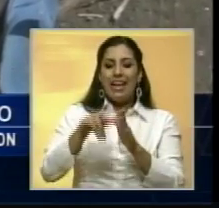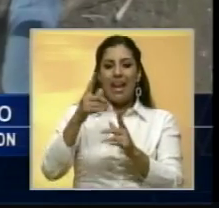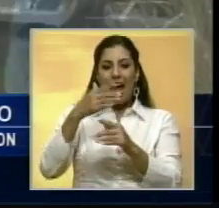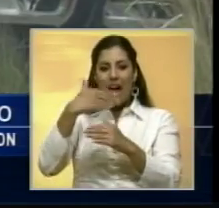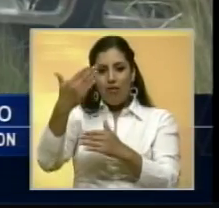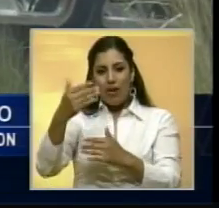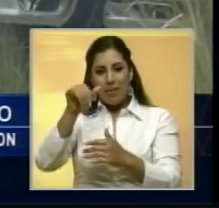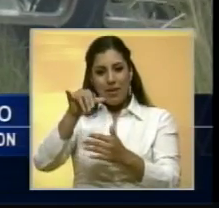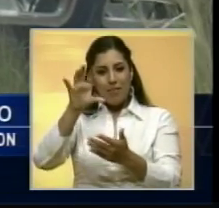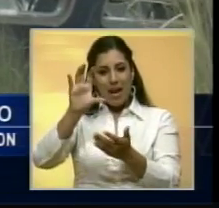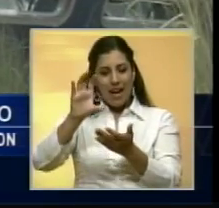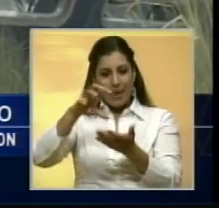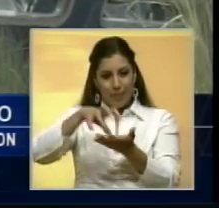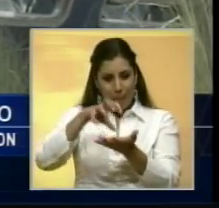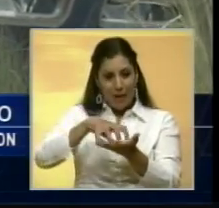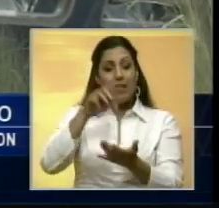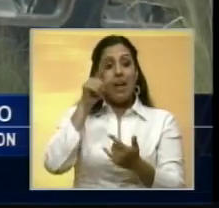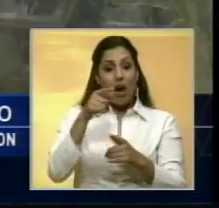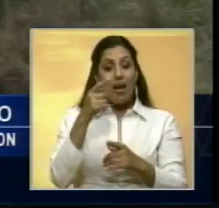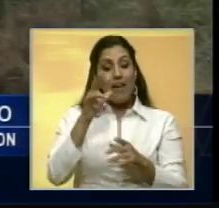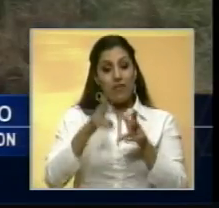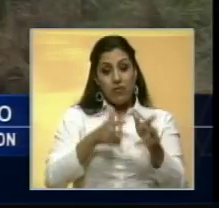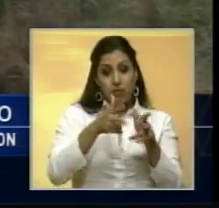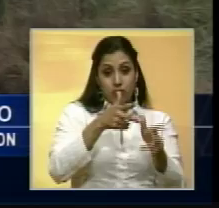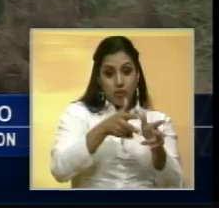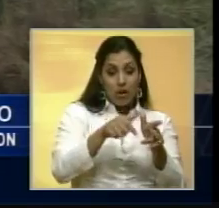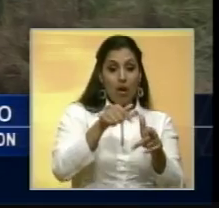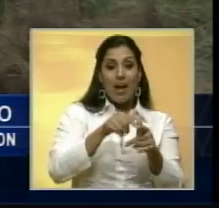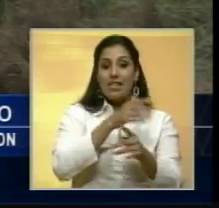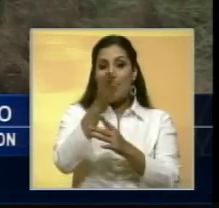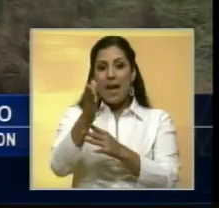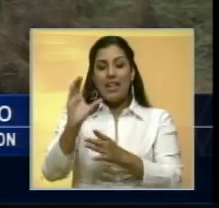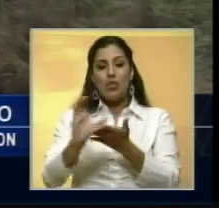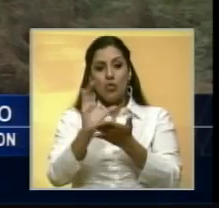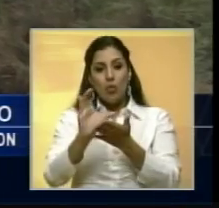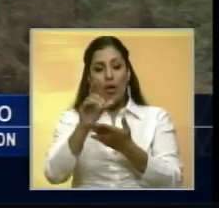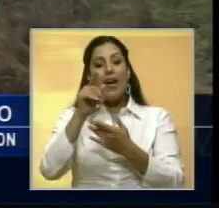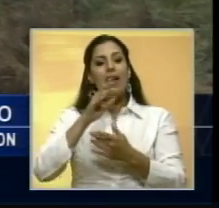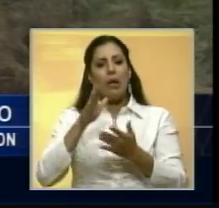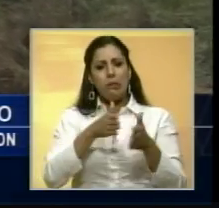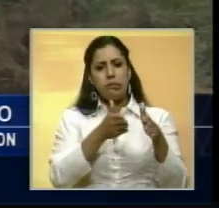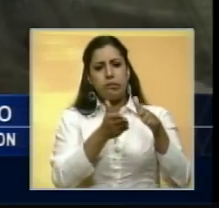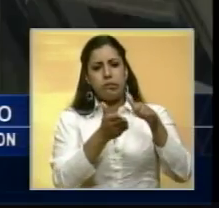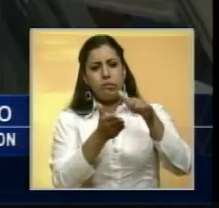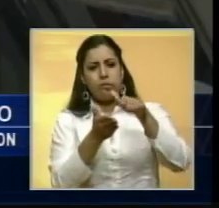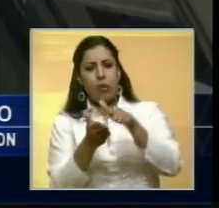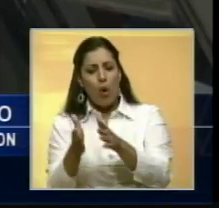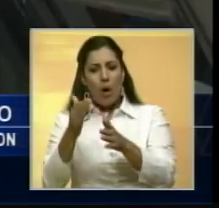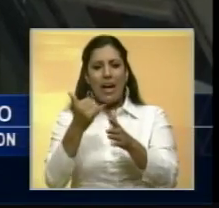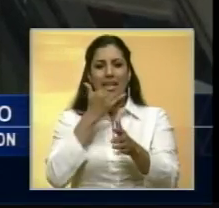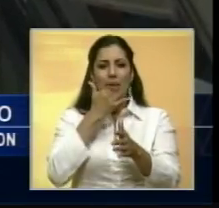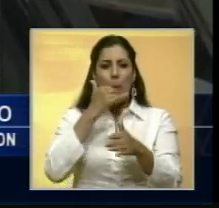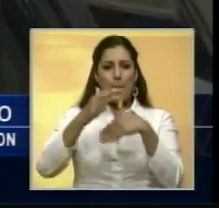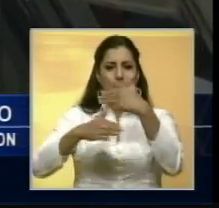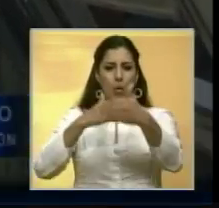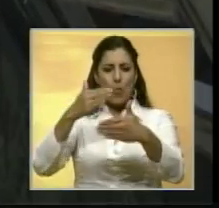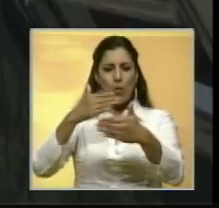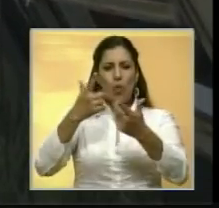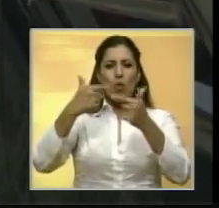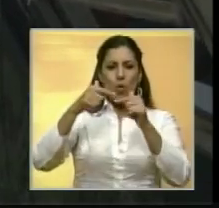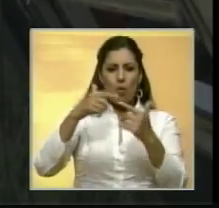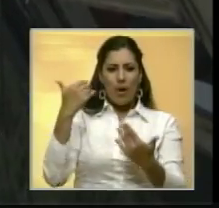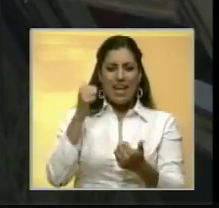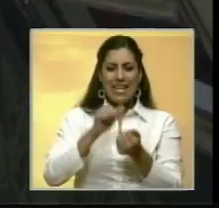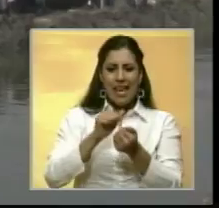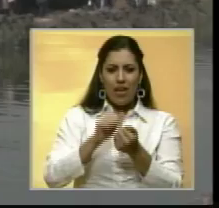Cairo. El accidente se produjo cuando el ferrocarril que se dirigía hacia la ciudad de Asuán se desvió a una vía secundaria y se estrelló con unas barreras